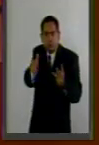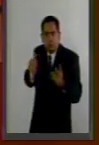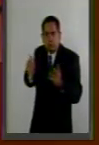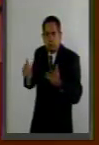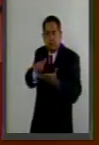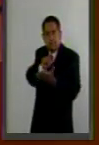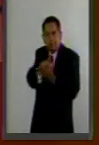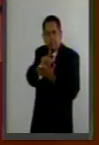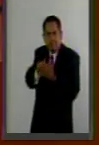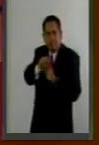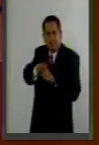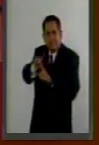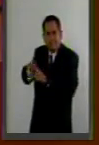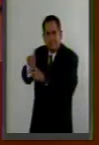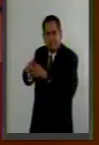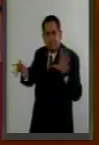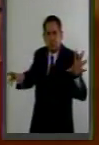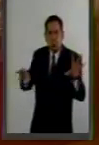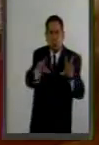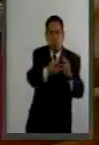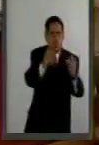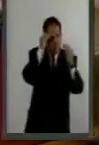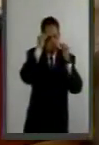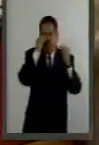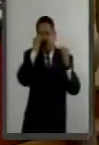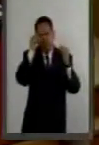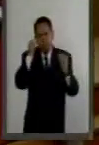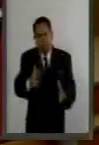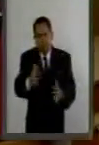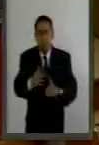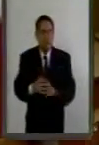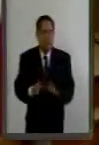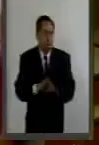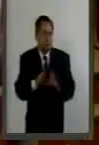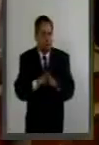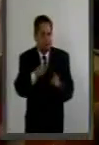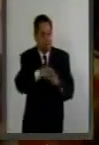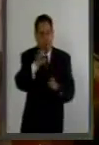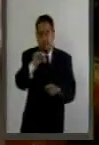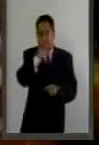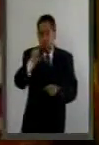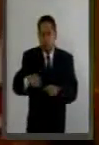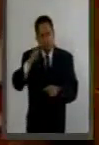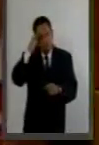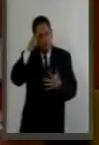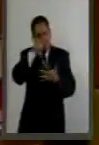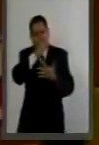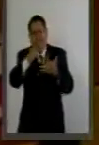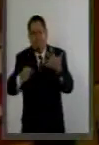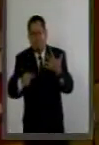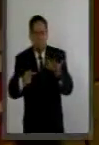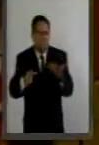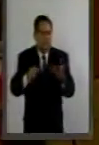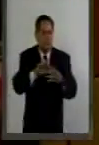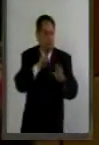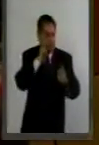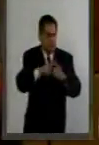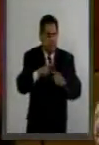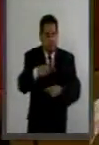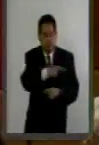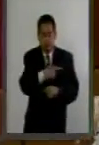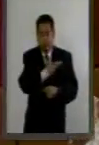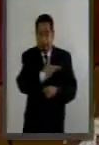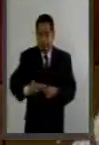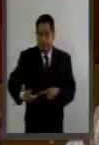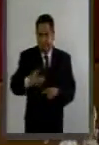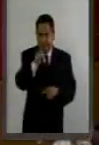del Poder Judicial Federal, la Suprema Corte realiza múltiples funciones. Para empezar, el presidente de la Corte